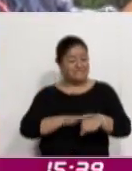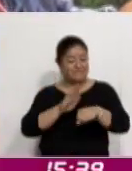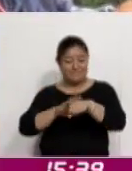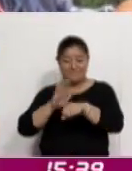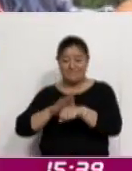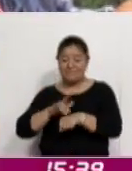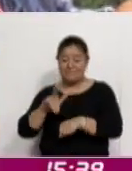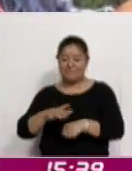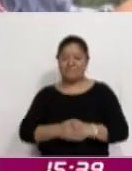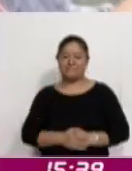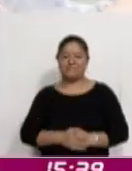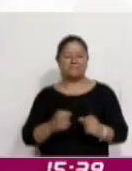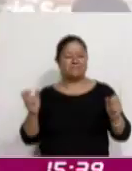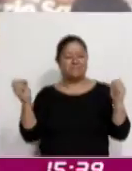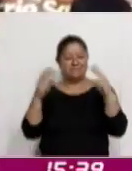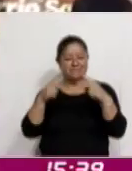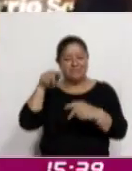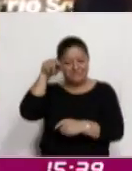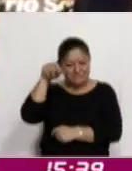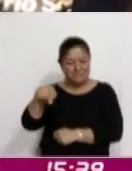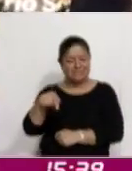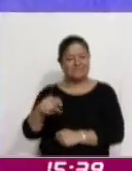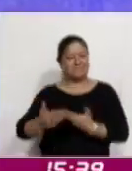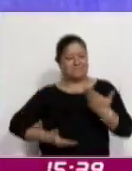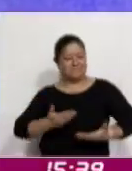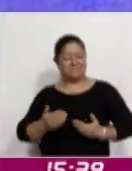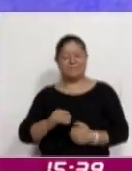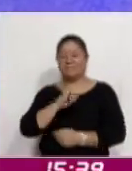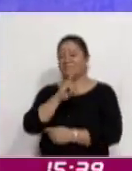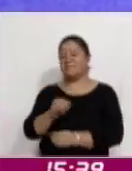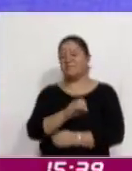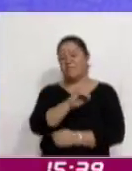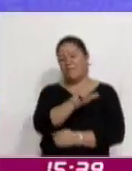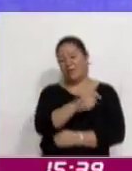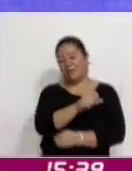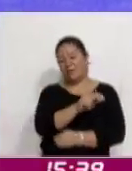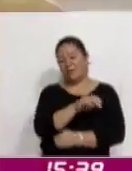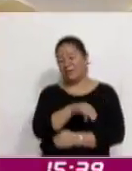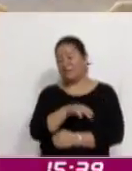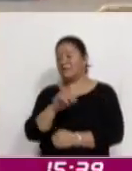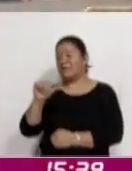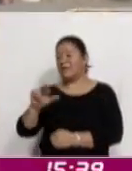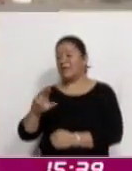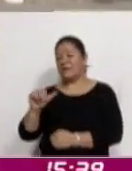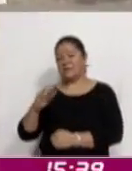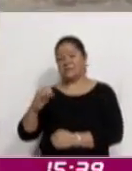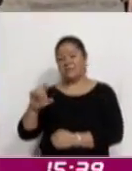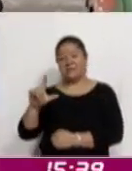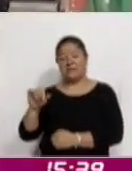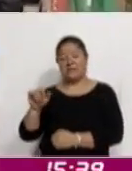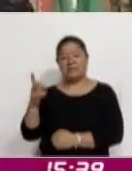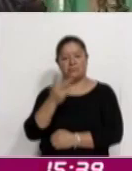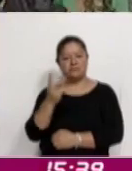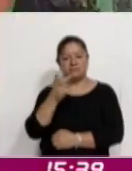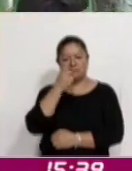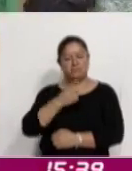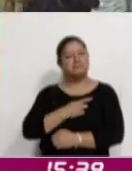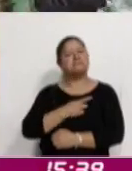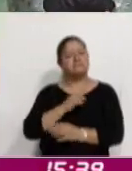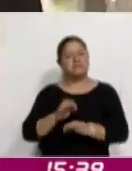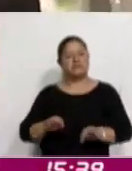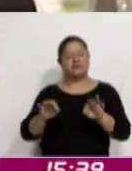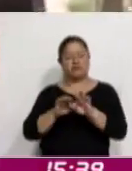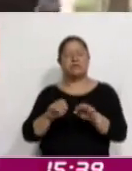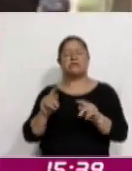ahí nos veremos en el baile. Joaquín Rosas Hernández y Araceli Coyotzi García coincidieron en resaltar la importancia de Tlaxcala Televisión y